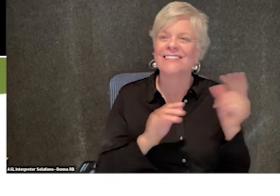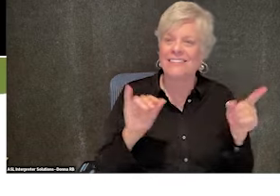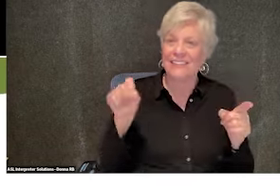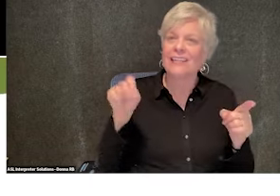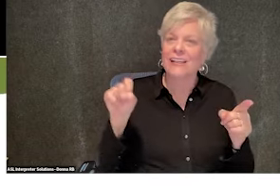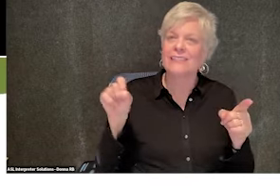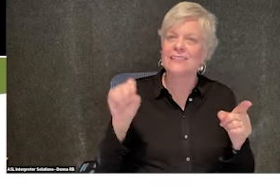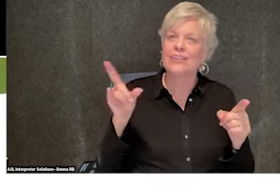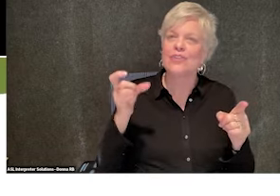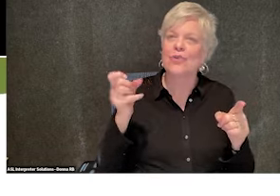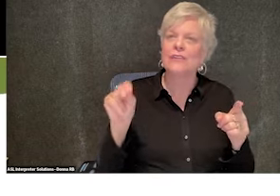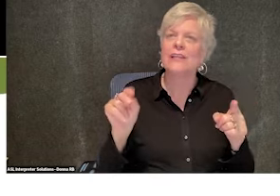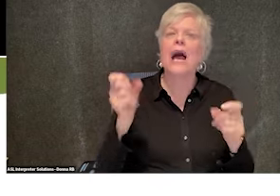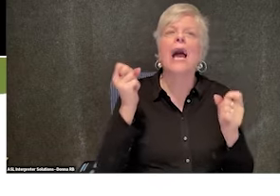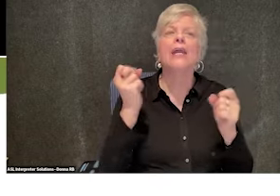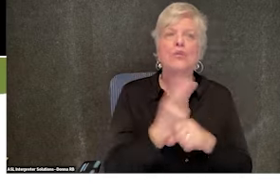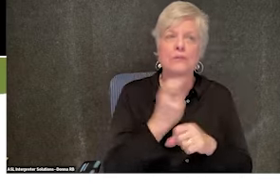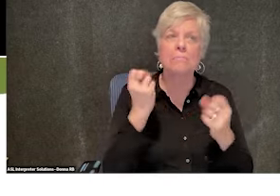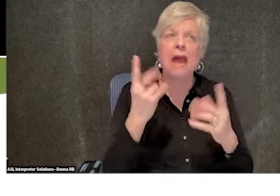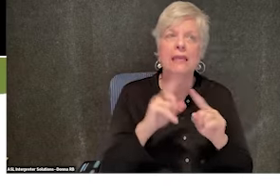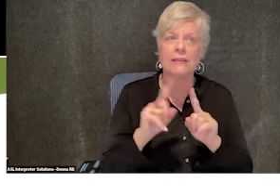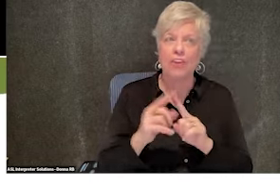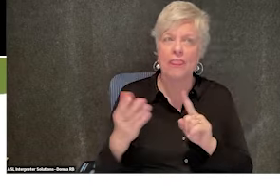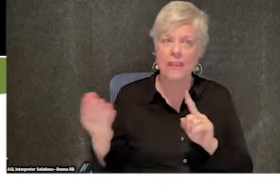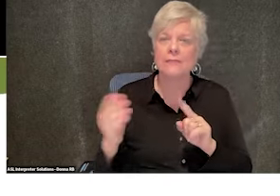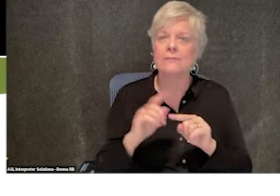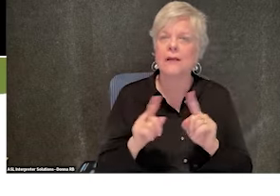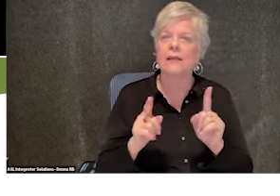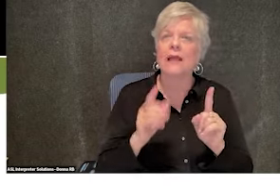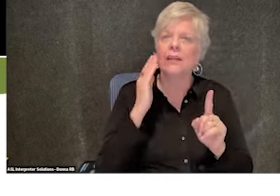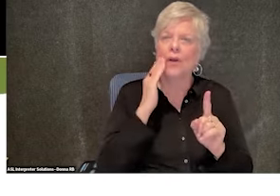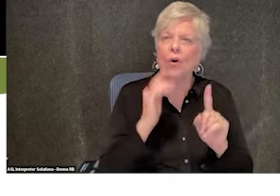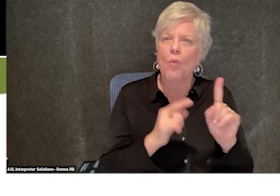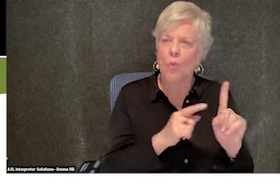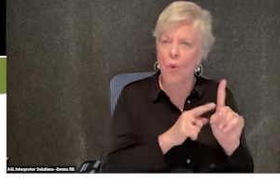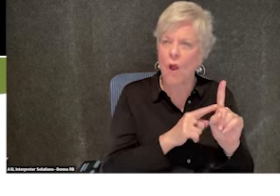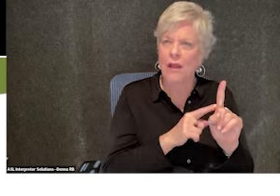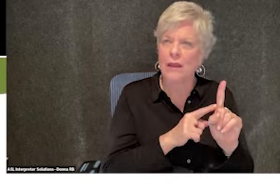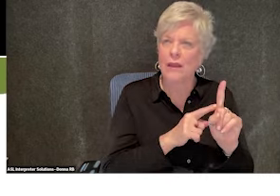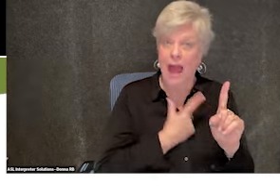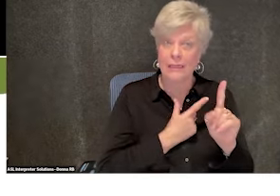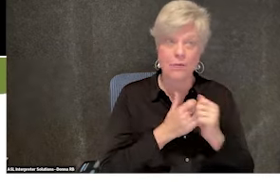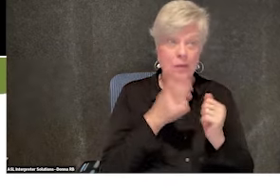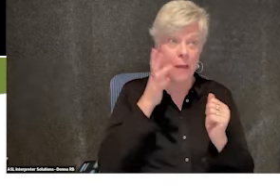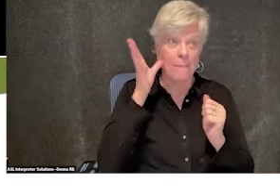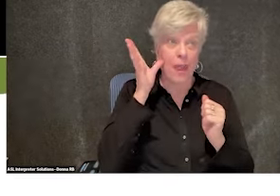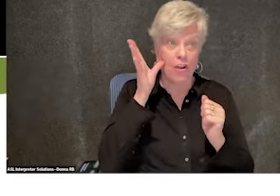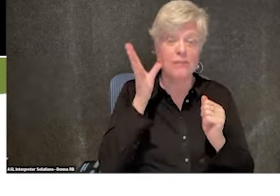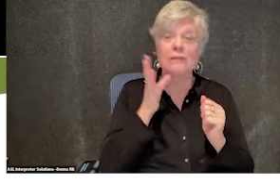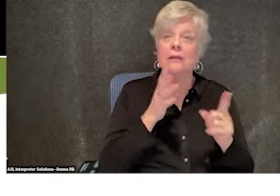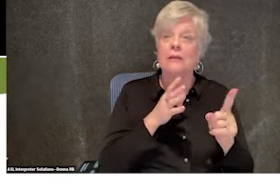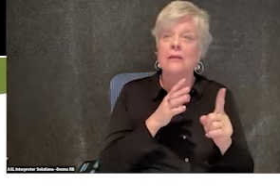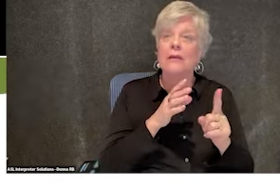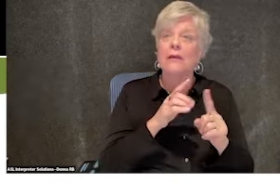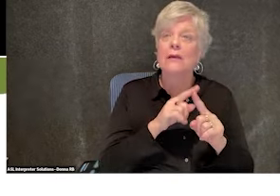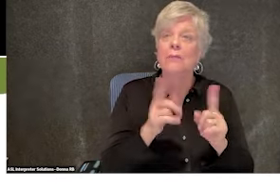la casa solo, si voy a estar en la casa solo un par de horas, una hora, tenemos cámaras también